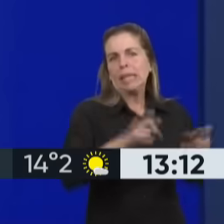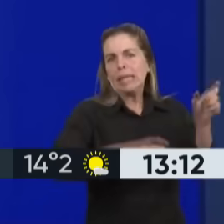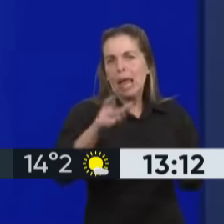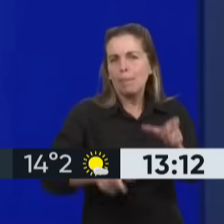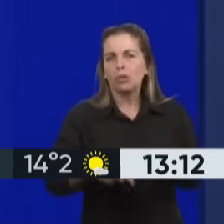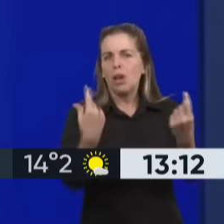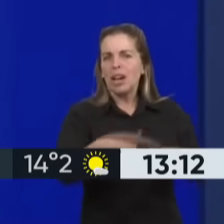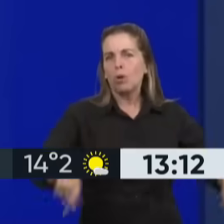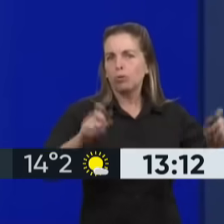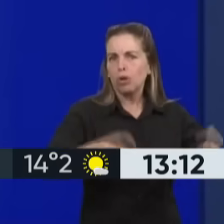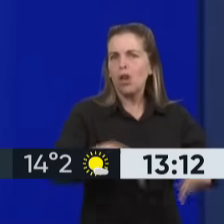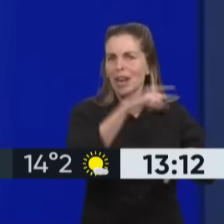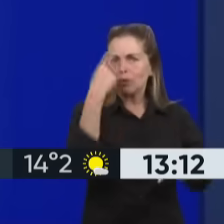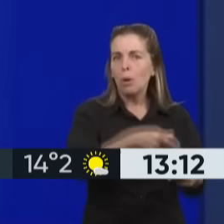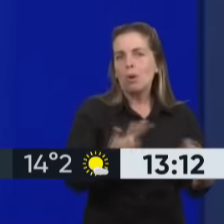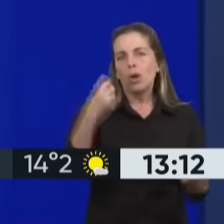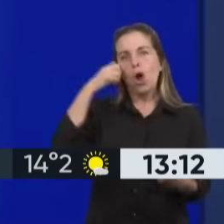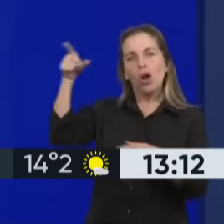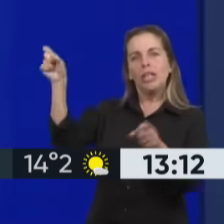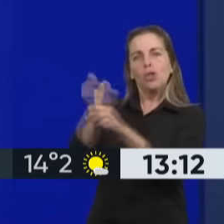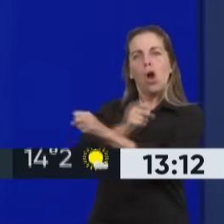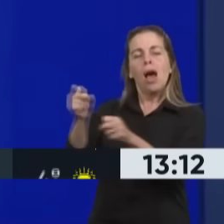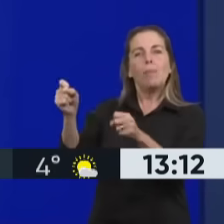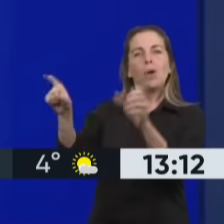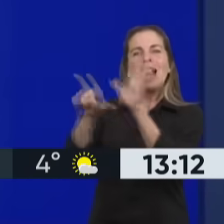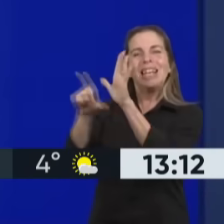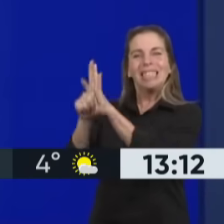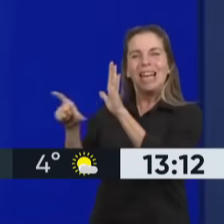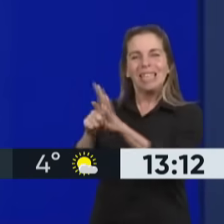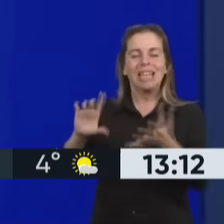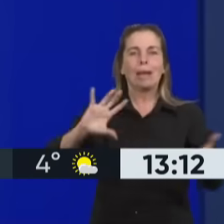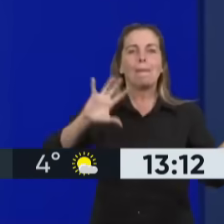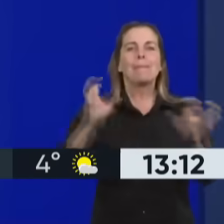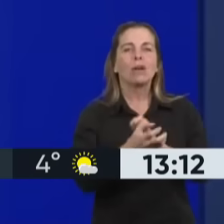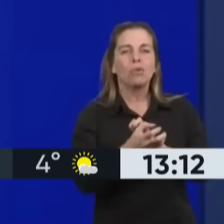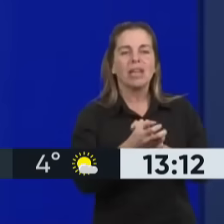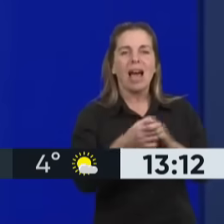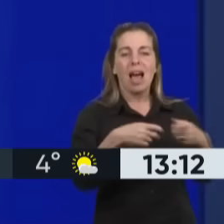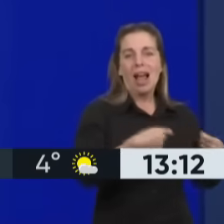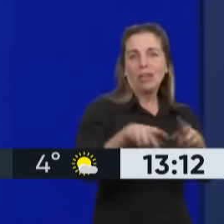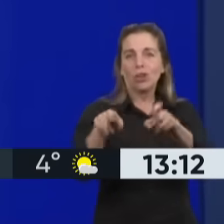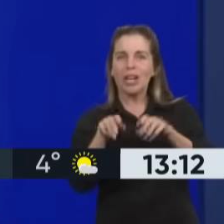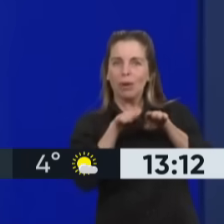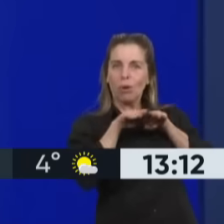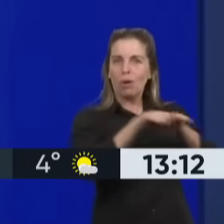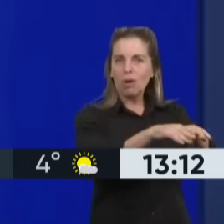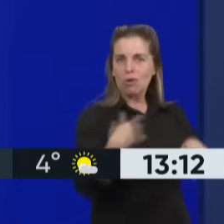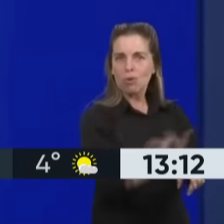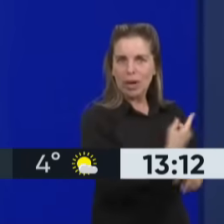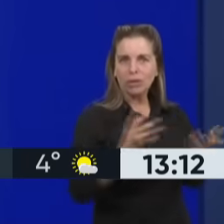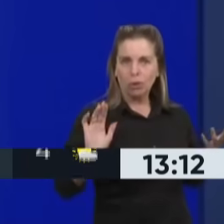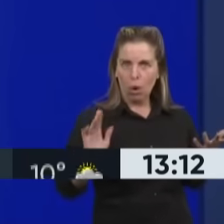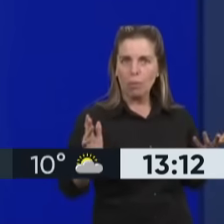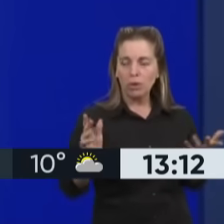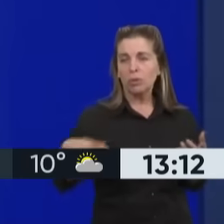eso sacan leyes que atentan contra nuestro superávit fiscal. Por eso intentan separar las elecciones locales de las nacionales para confundir